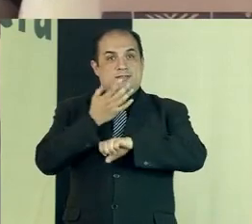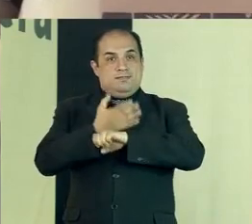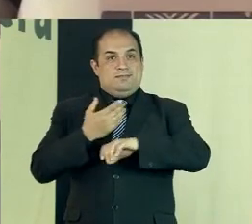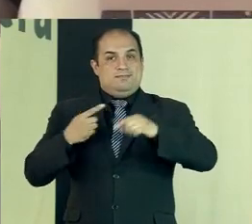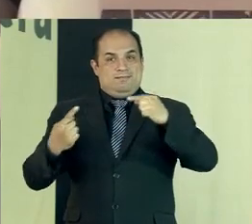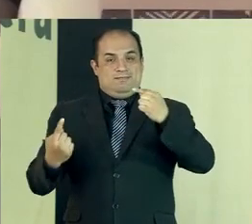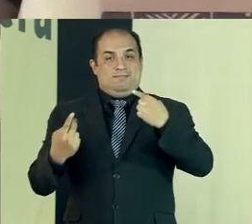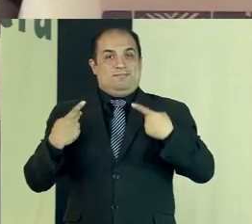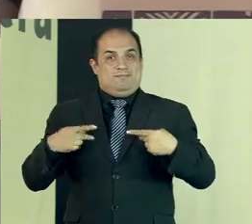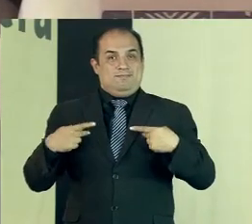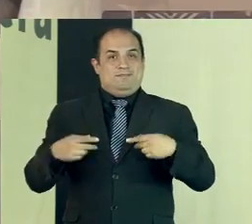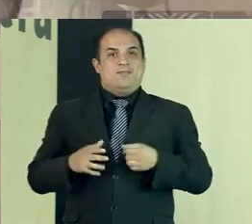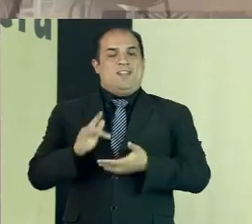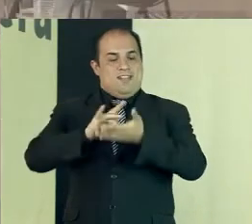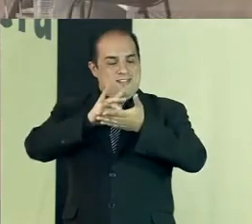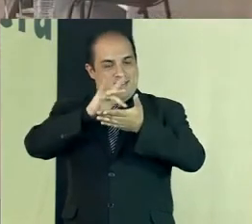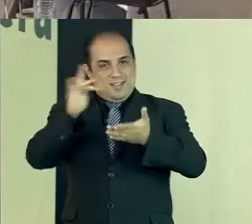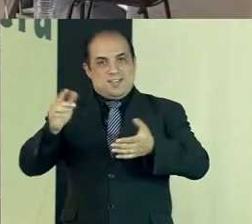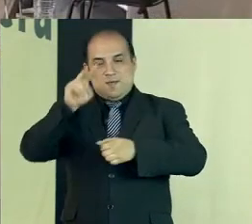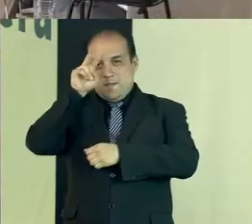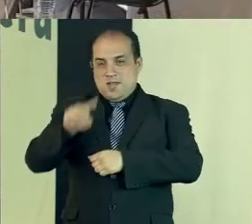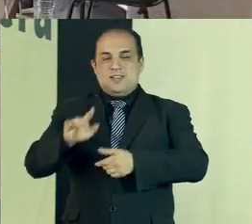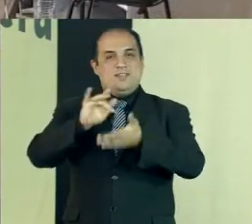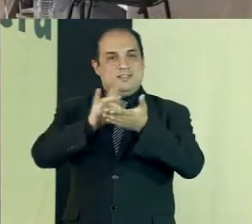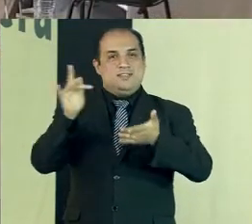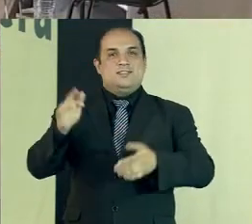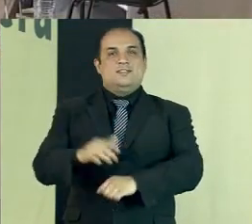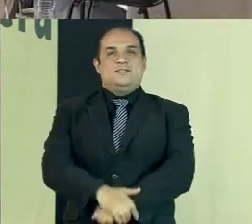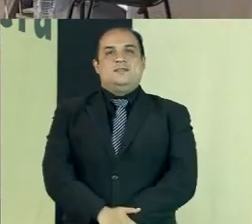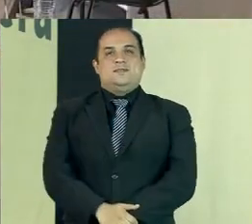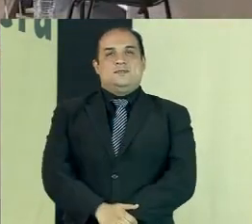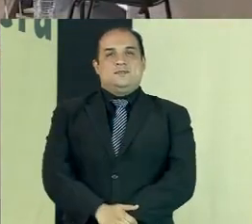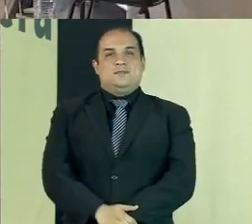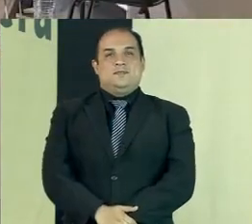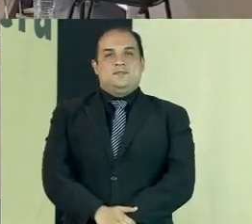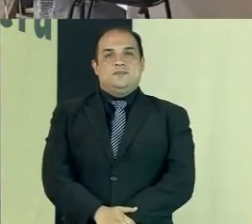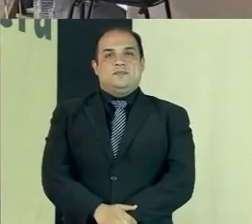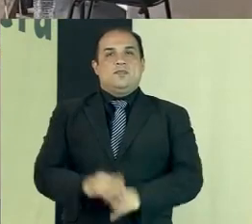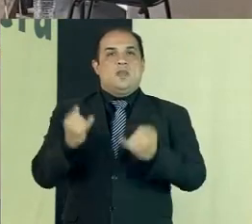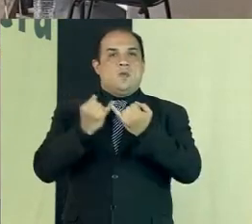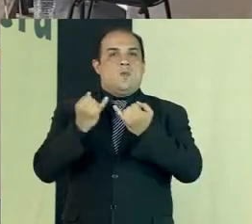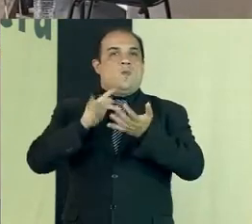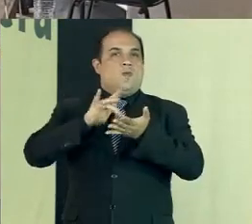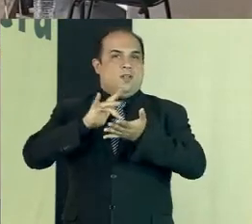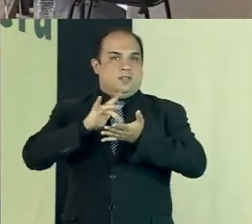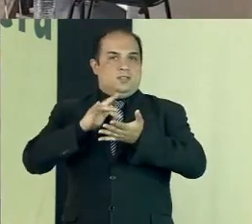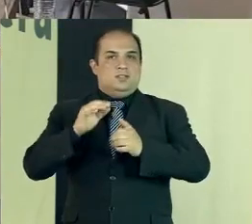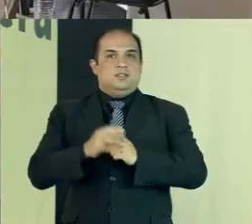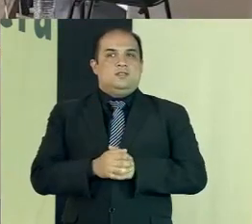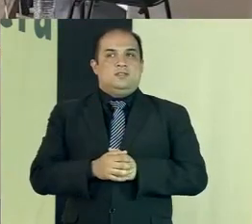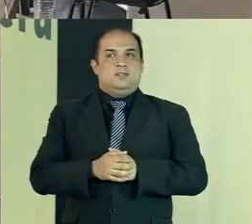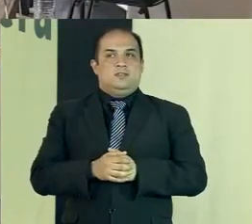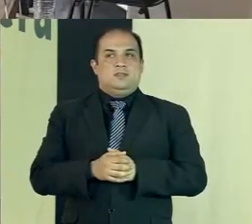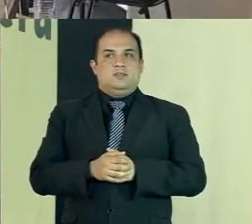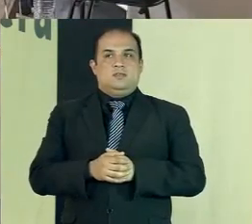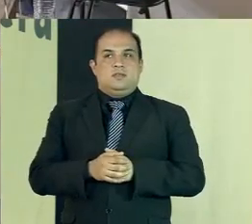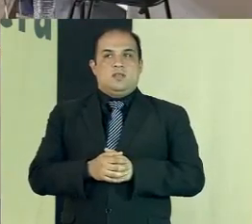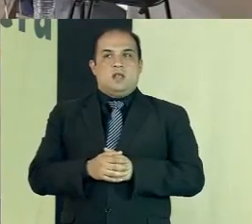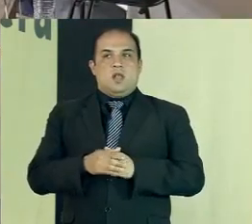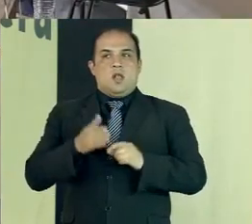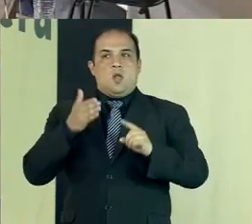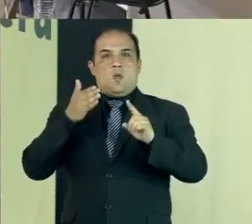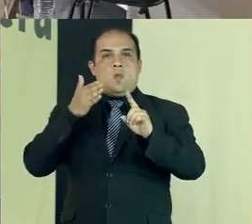y le agradezco francamente así como agradezco la visión